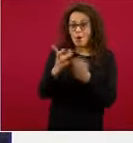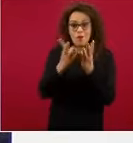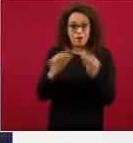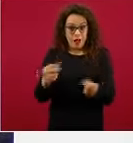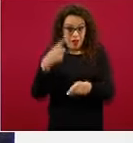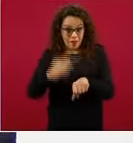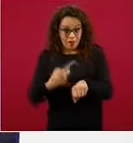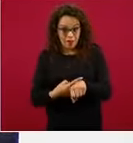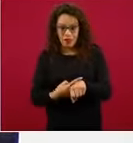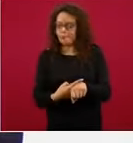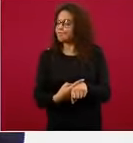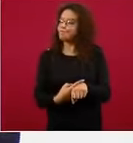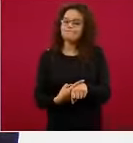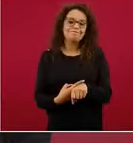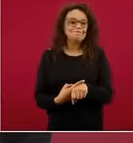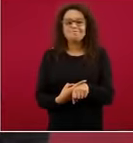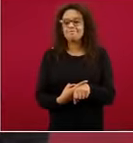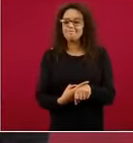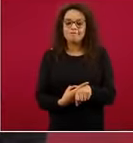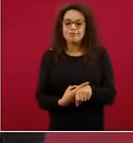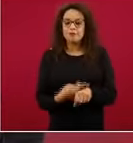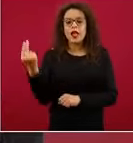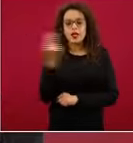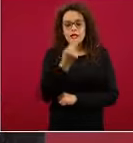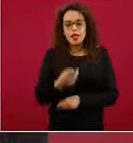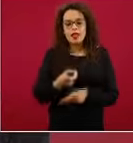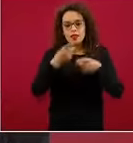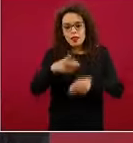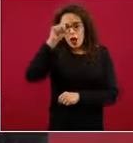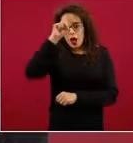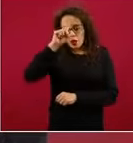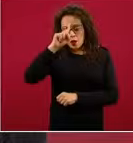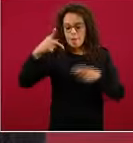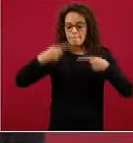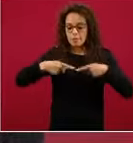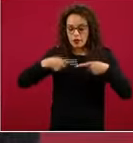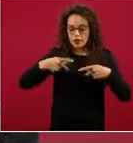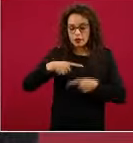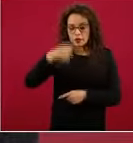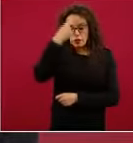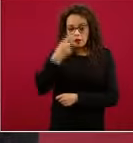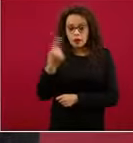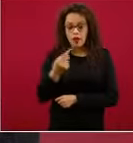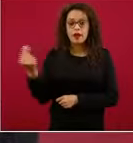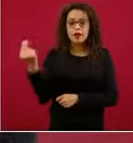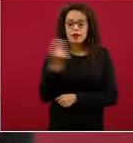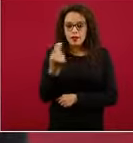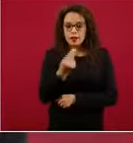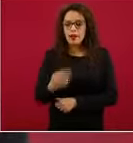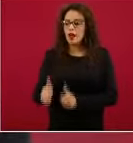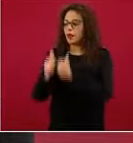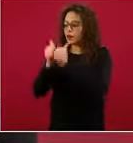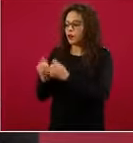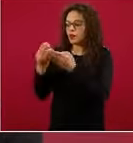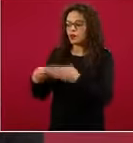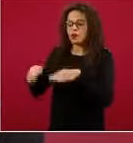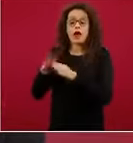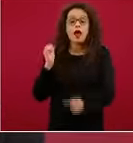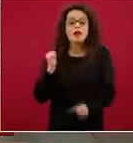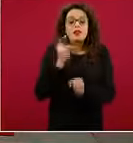la capacidad de canalizar, orientar a las personas a que entren en resguardo preventivo, preventivo para ellas